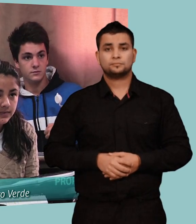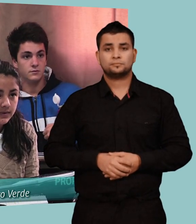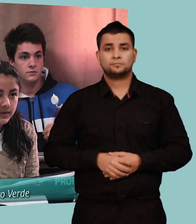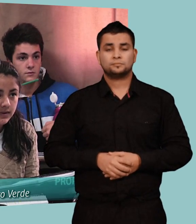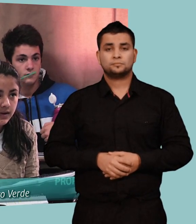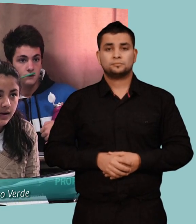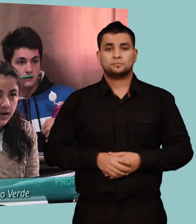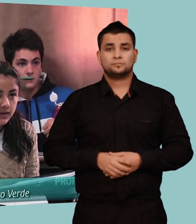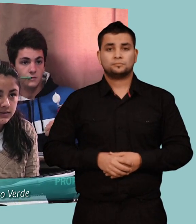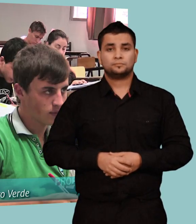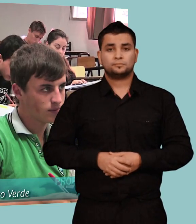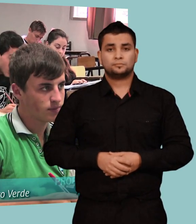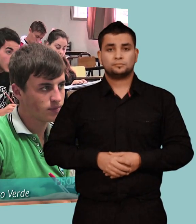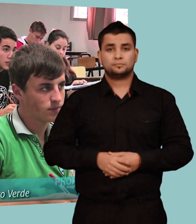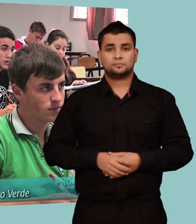Música